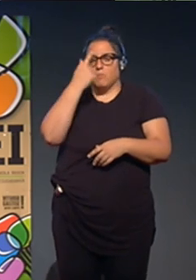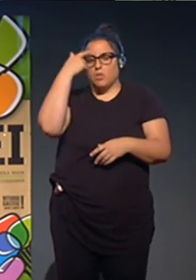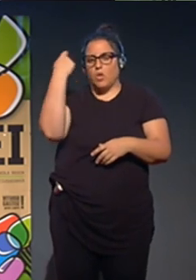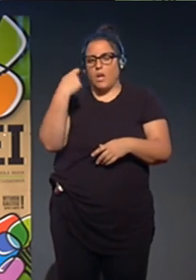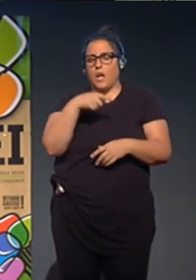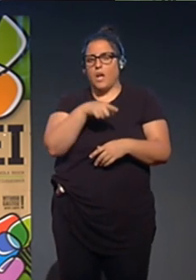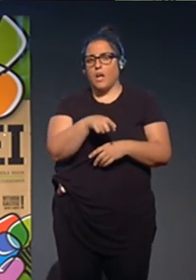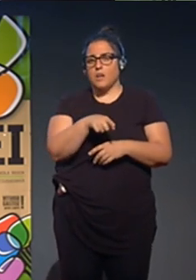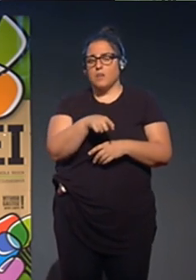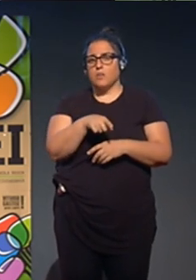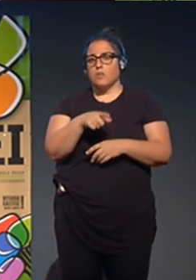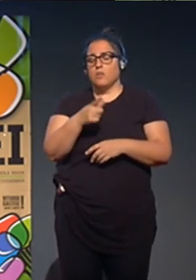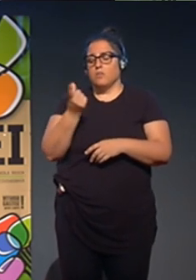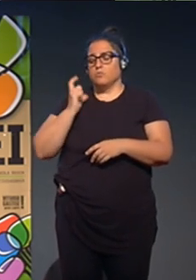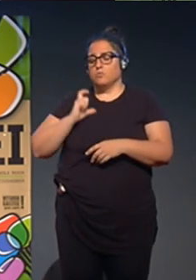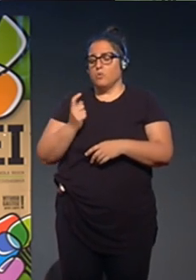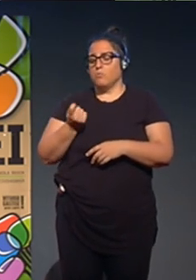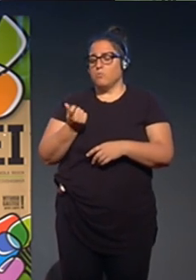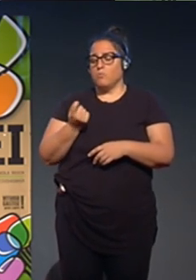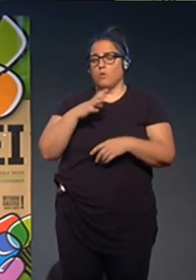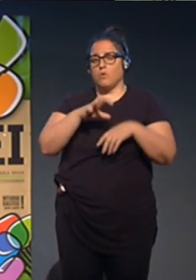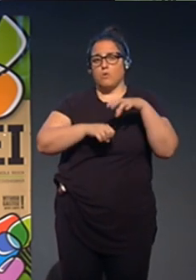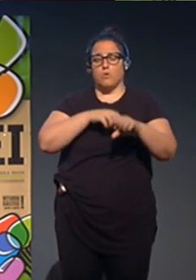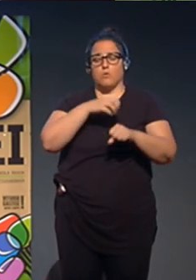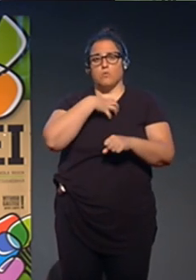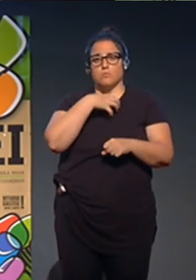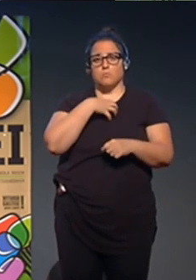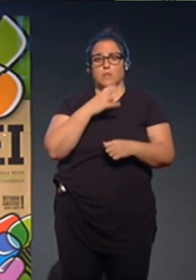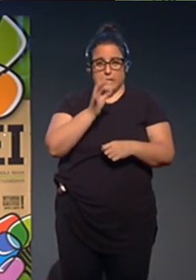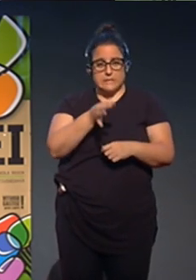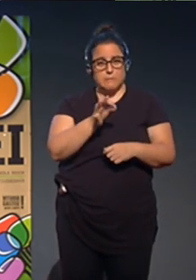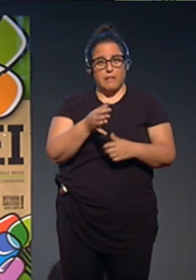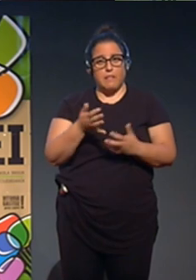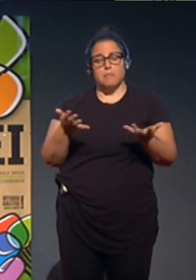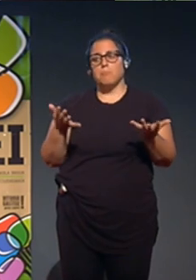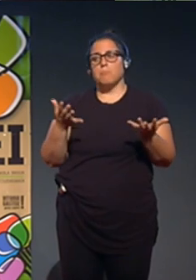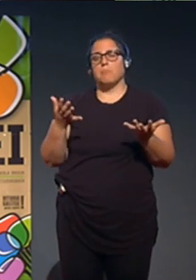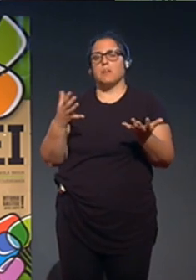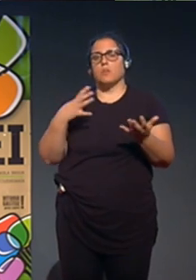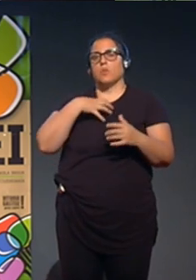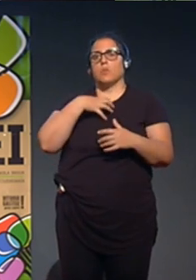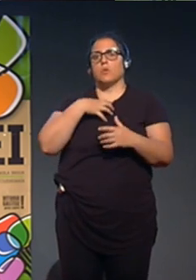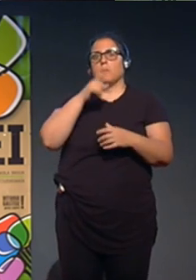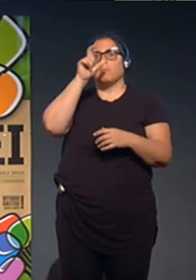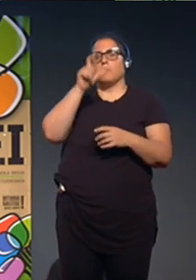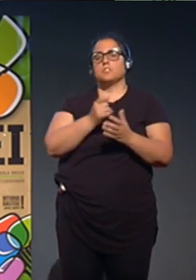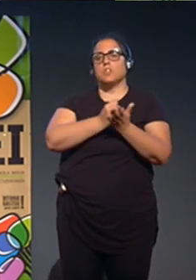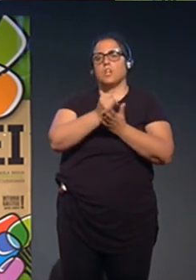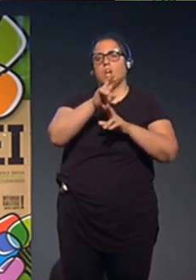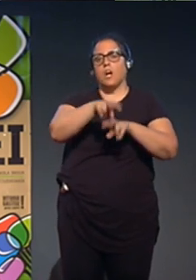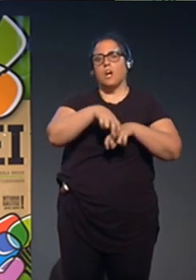no tiene salario suficiente no lo puede pagar Es verdad Pero entonces no puede ser que El agricultor